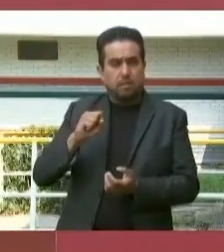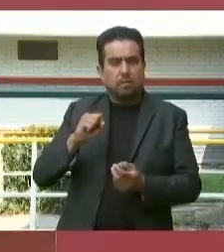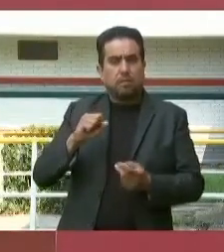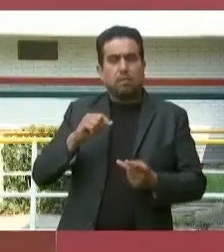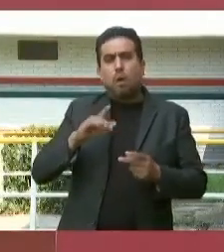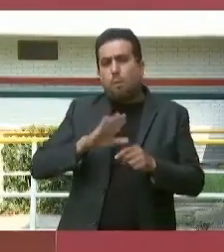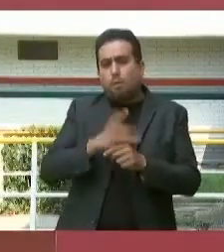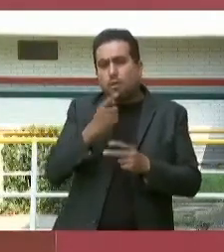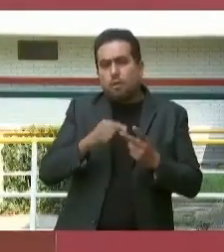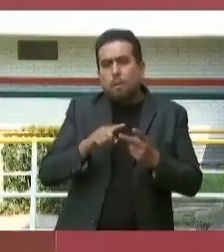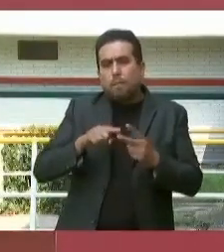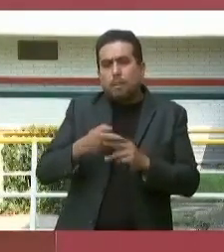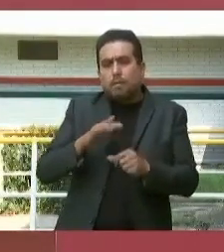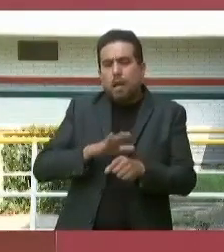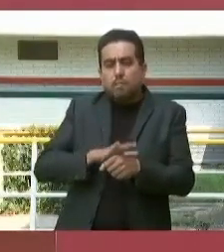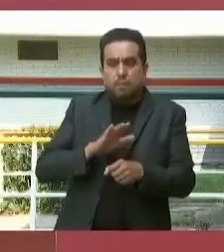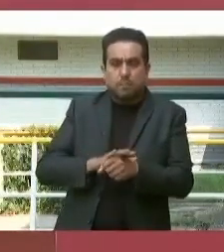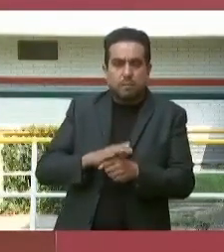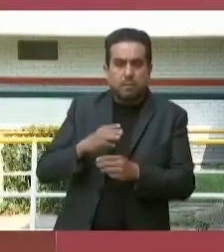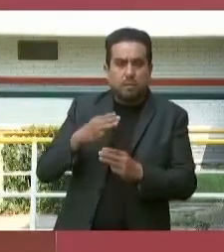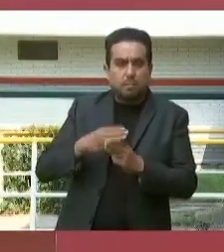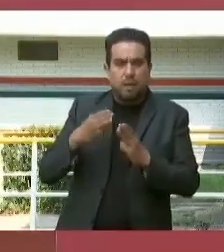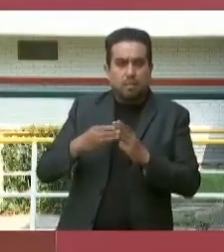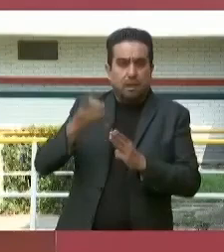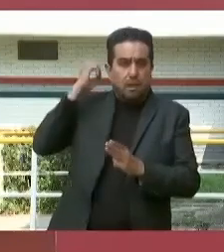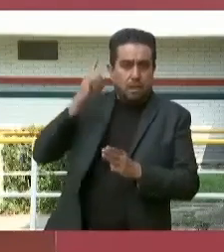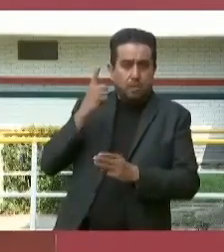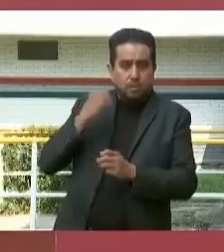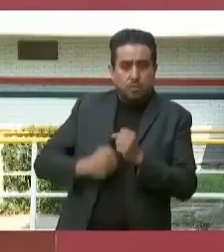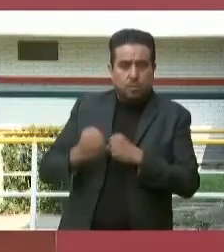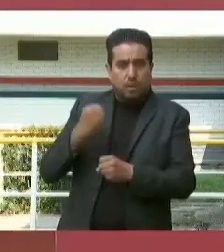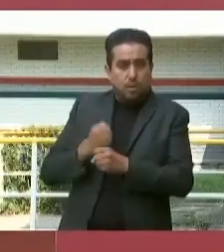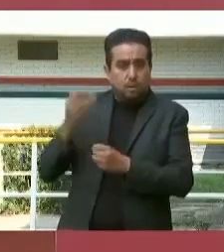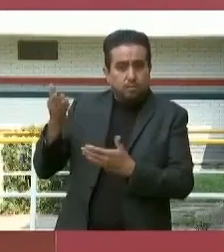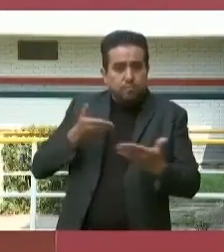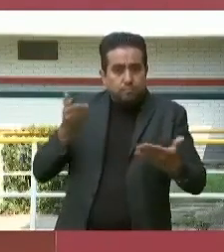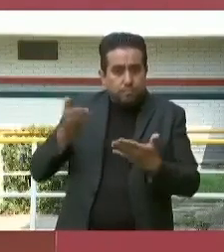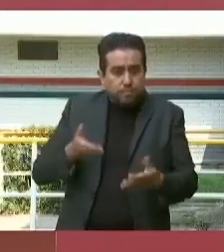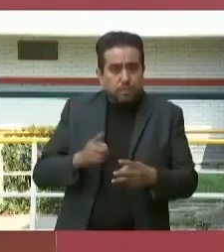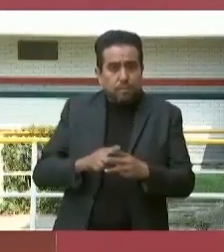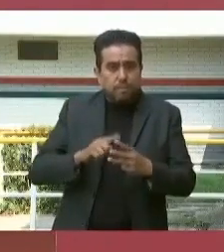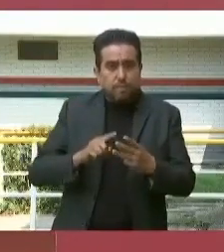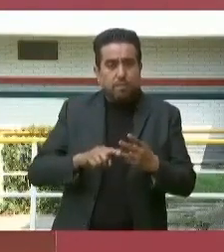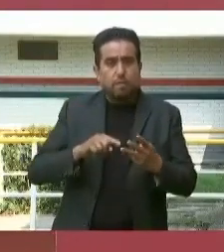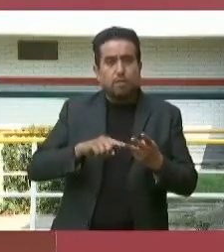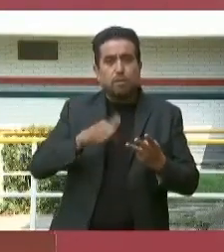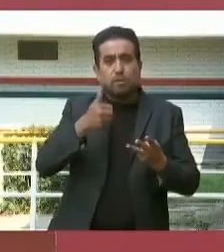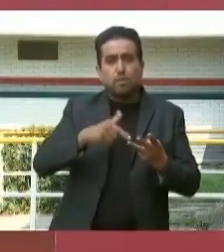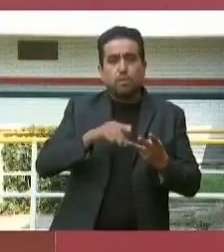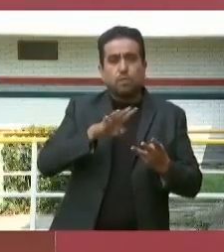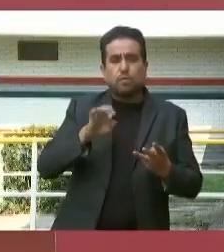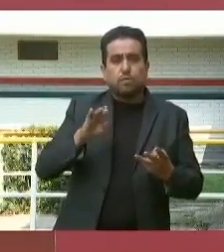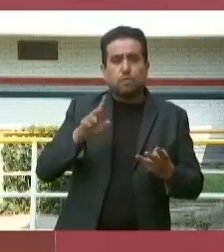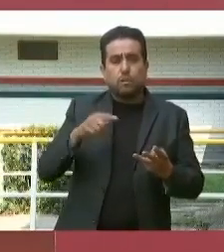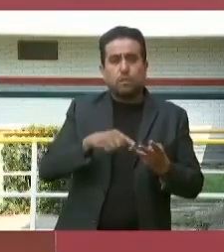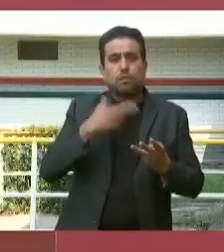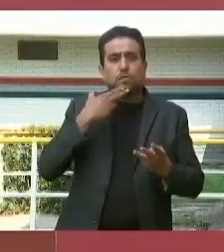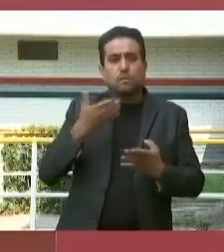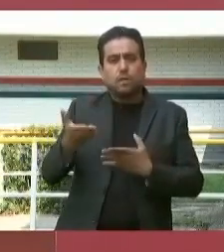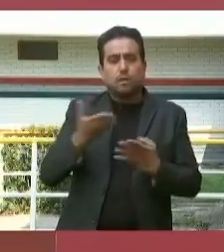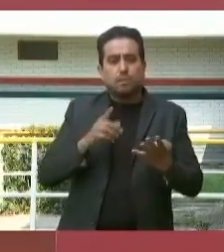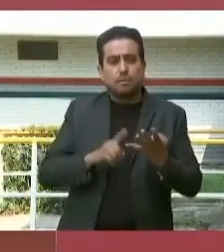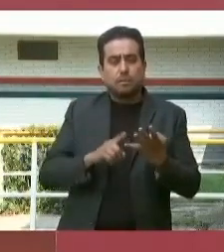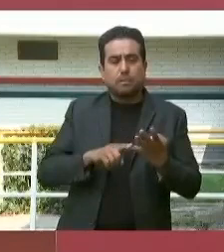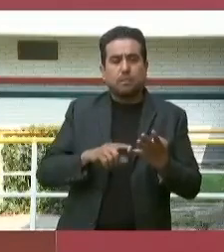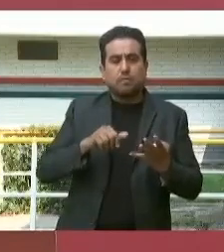han empezado a llegar materiales que se pidieron del año pasado un monto para servicios de 451 y el monto de